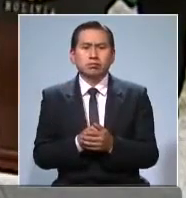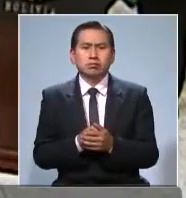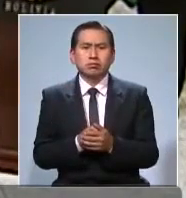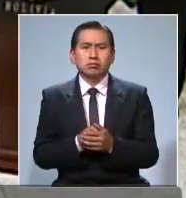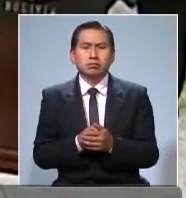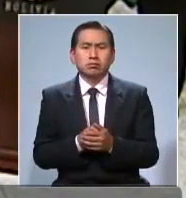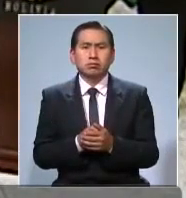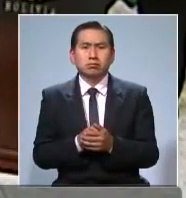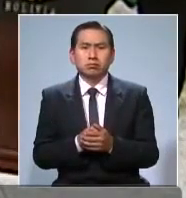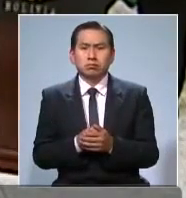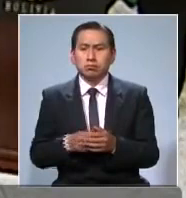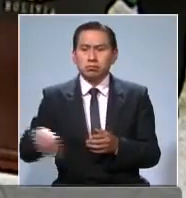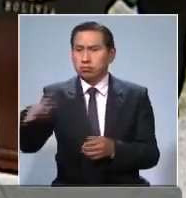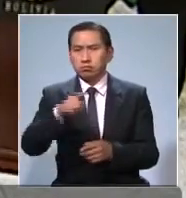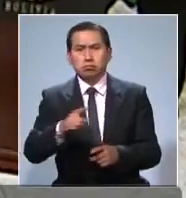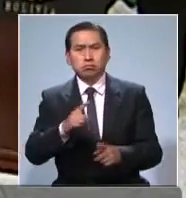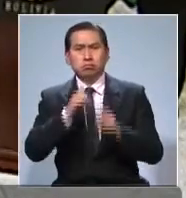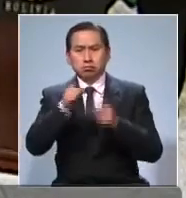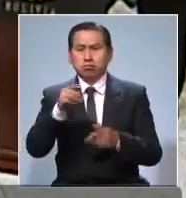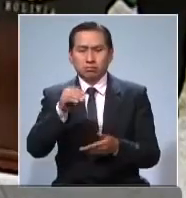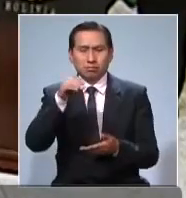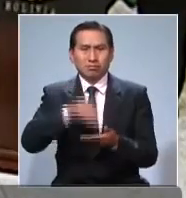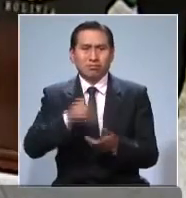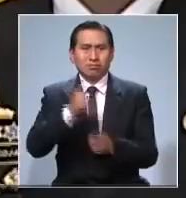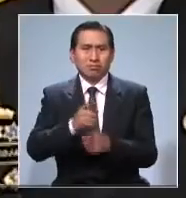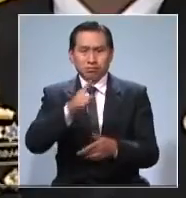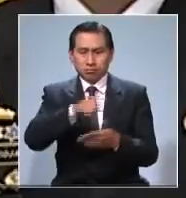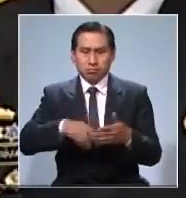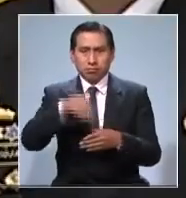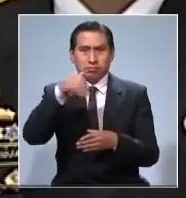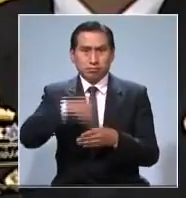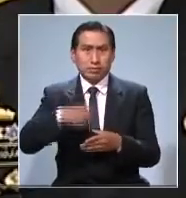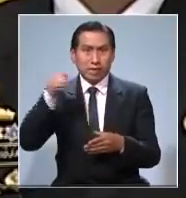mandato popular expresado en las urnas.